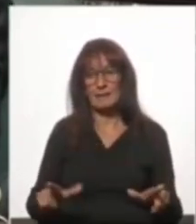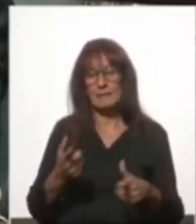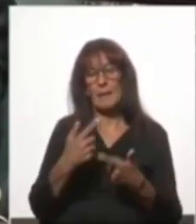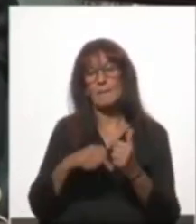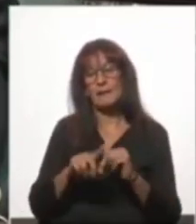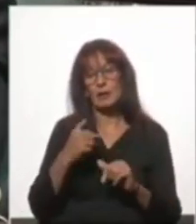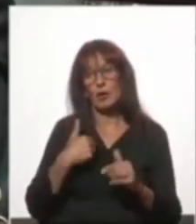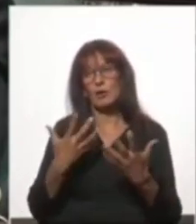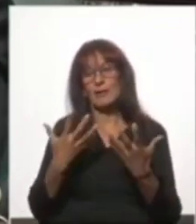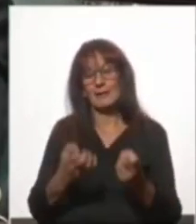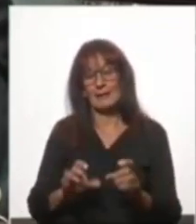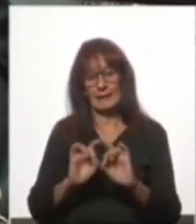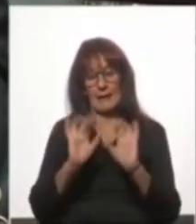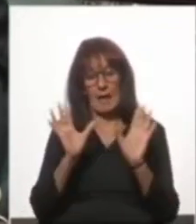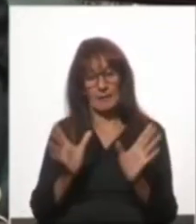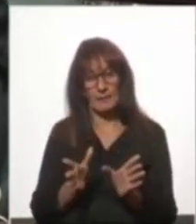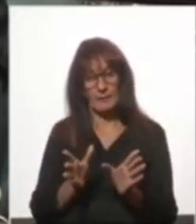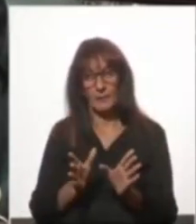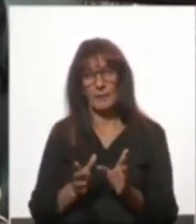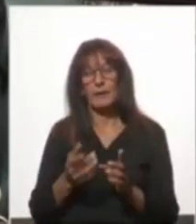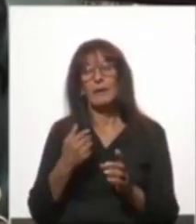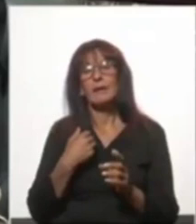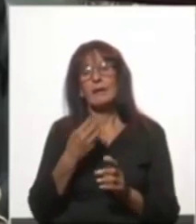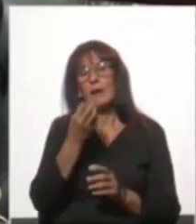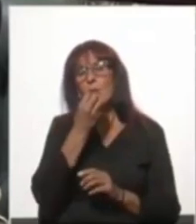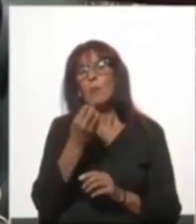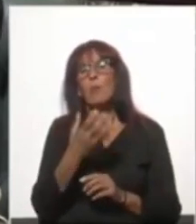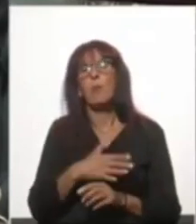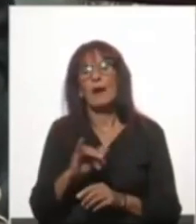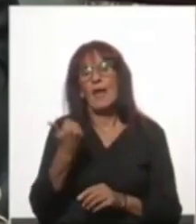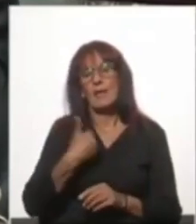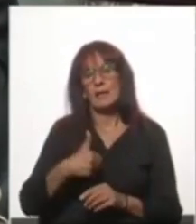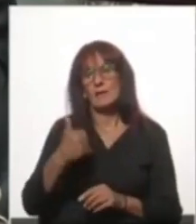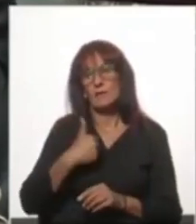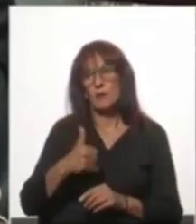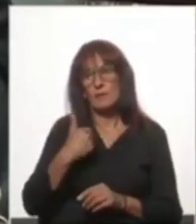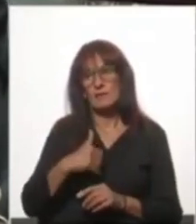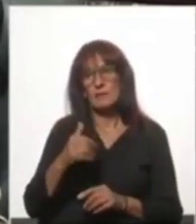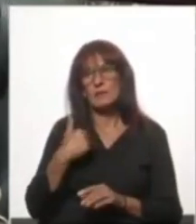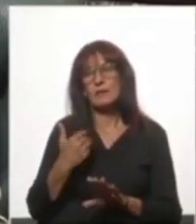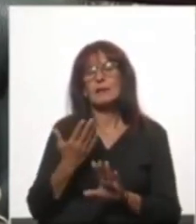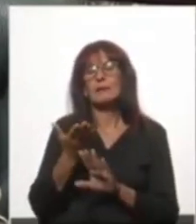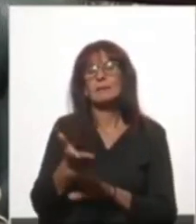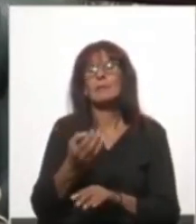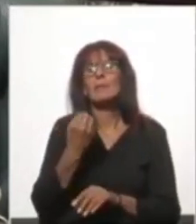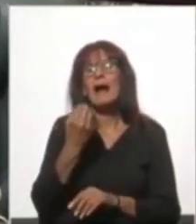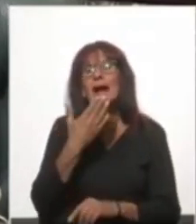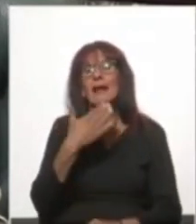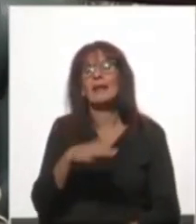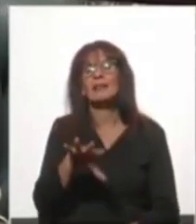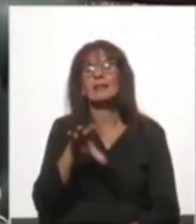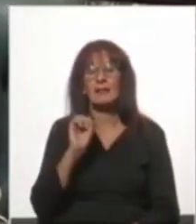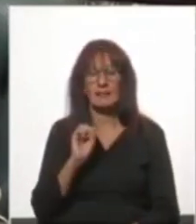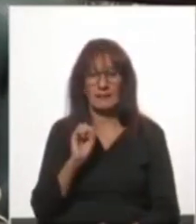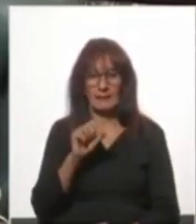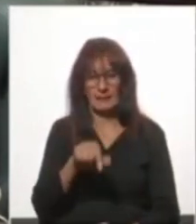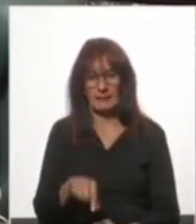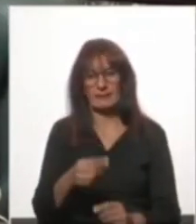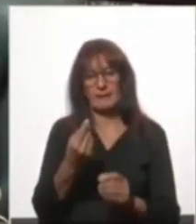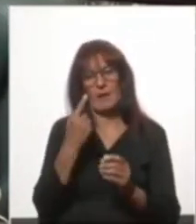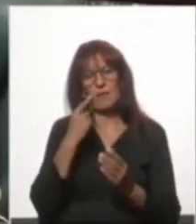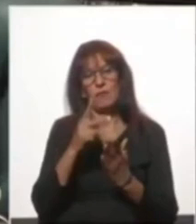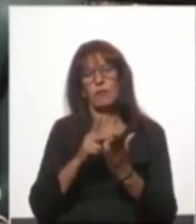que queremos dejar en claro es que buena parte de la información solicitada para entender esta formulación